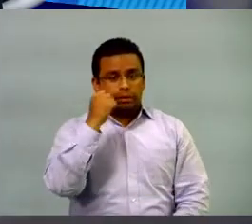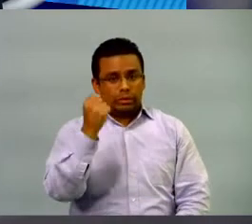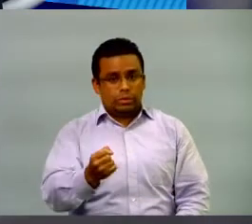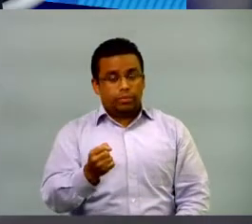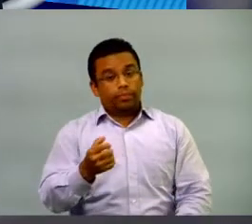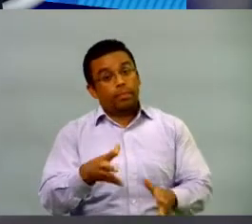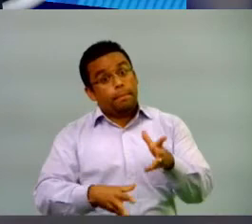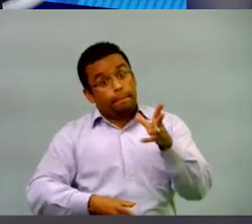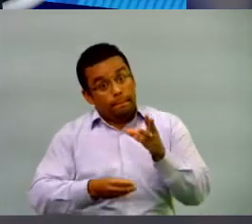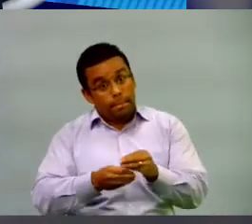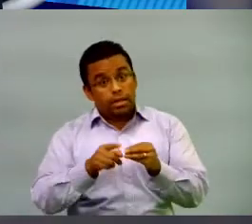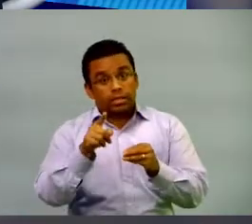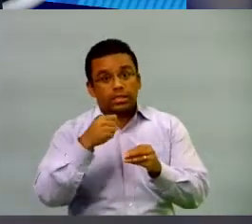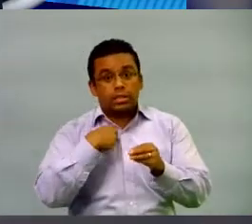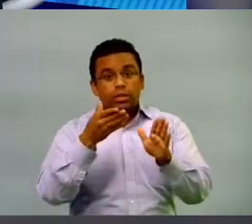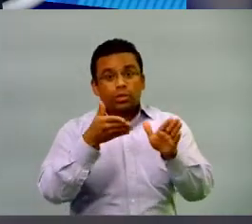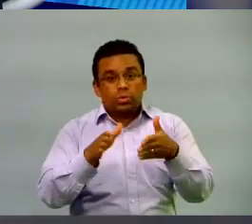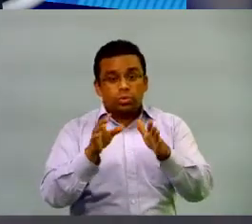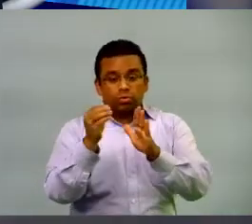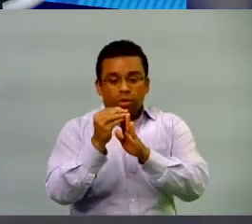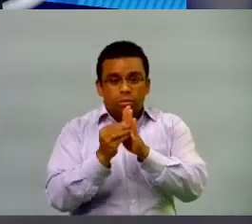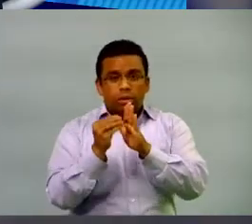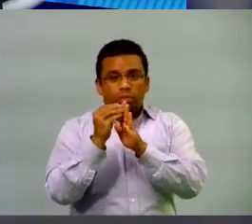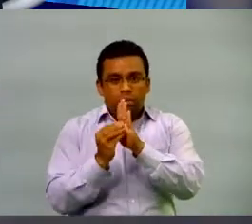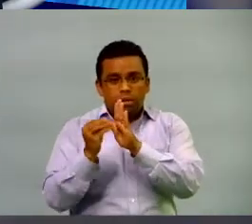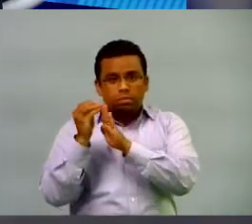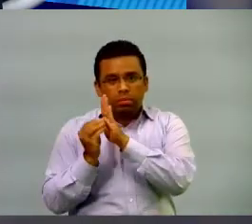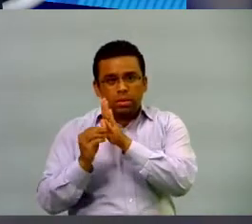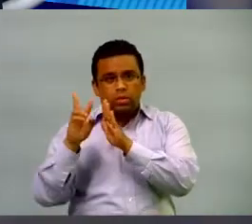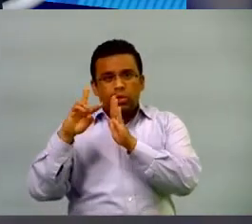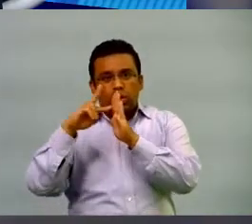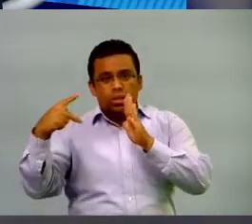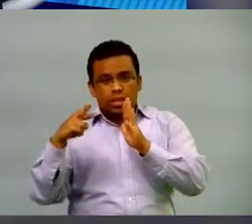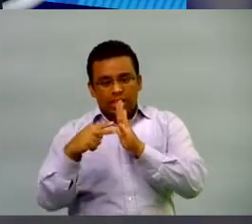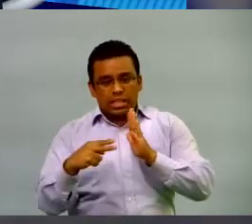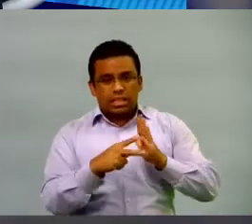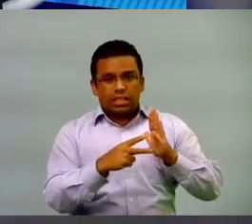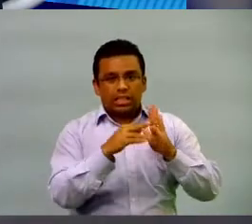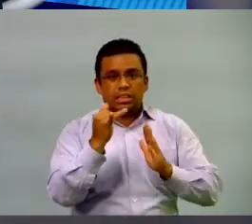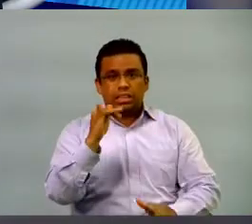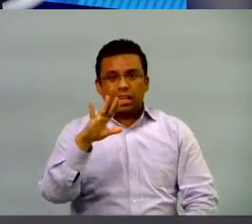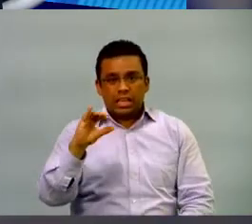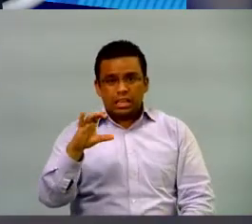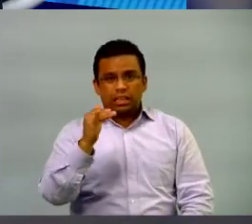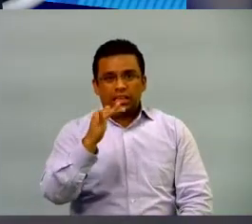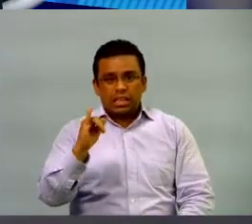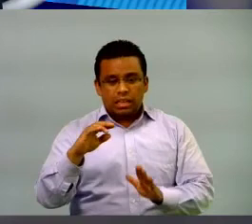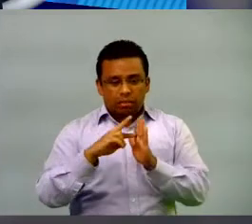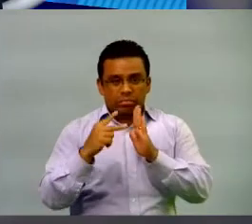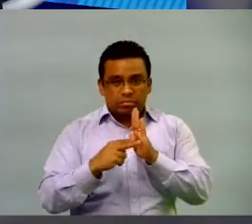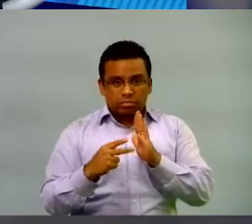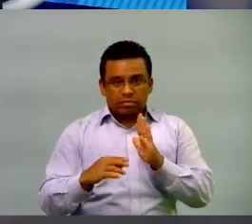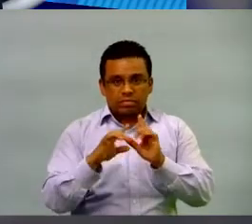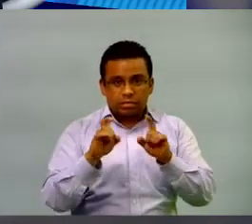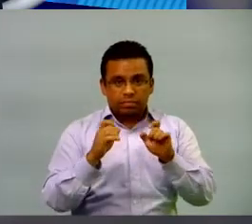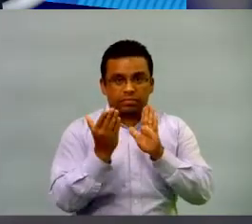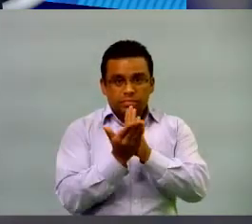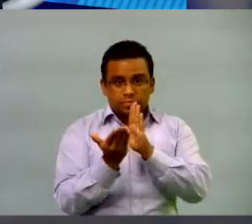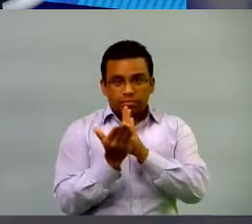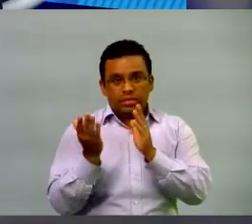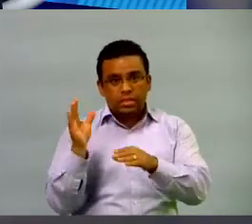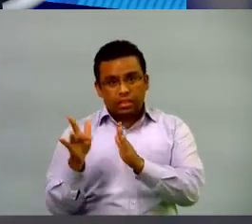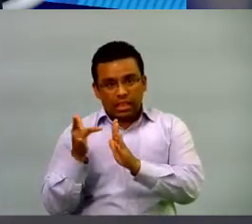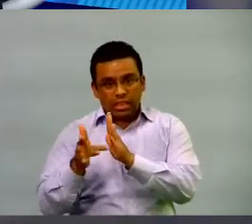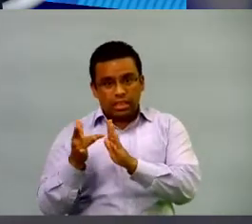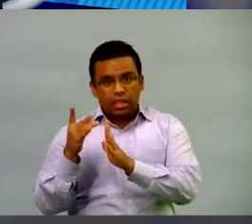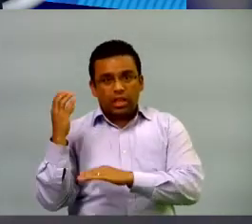cuentas diferentes a las asociadas a Computadores para Educar y al Ministerio TIC que están relacionando con el proyecto Educa Digital Colombia